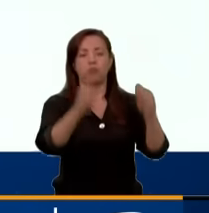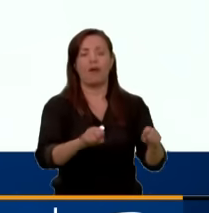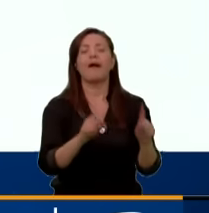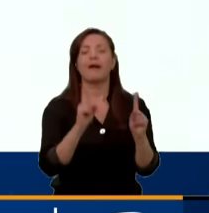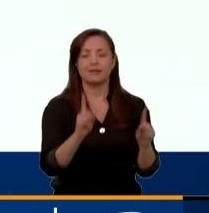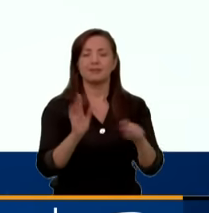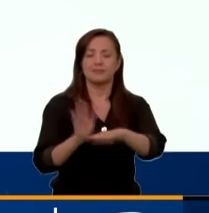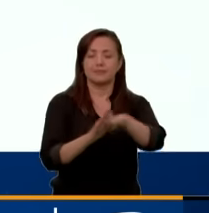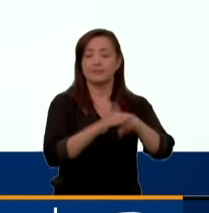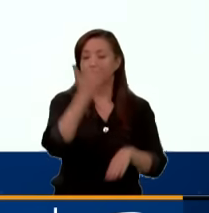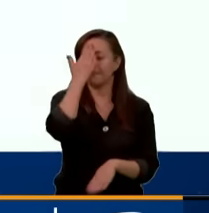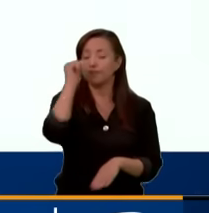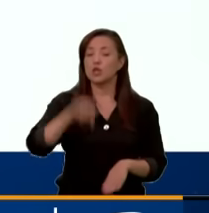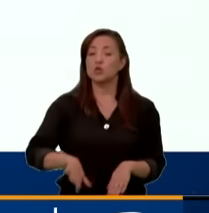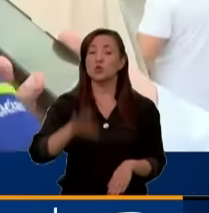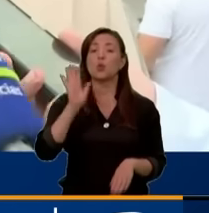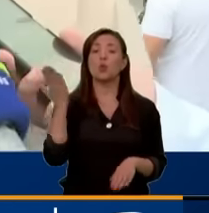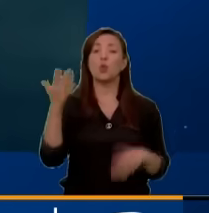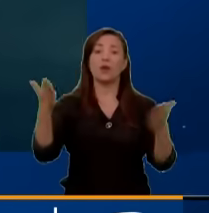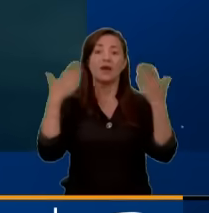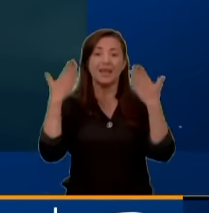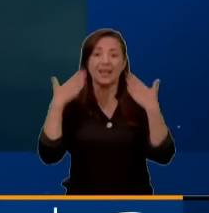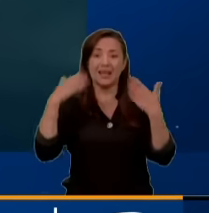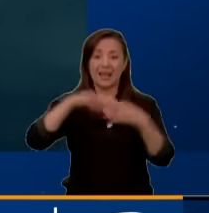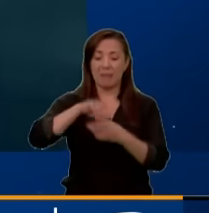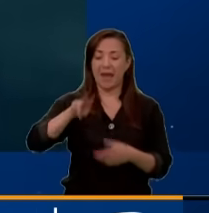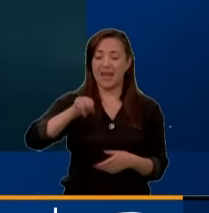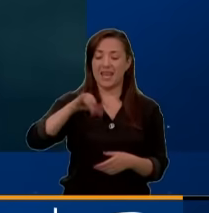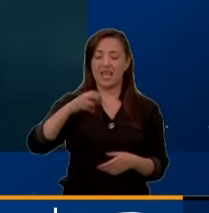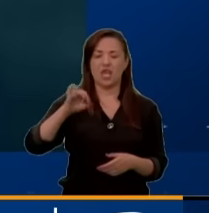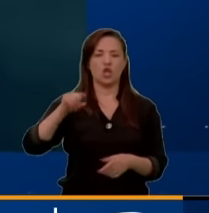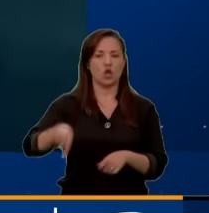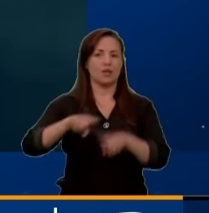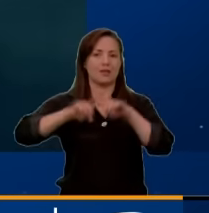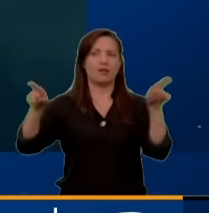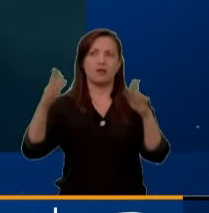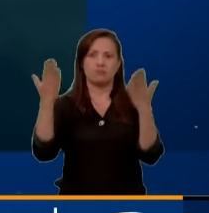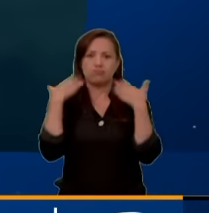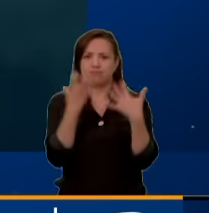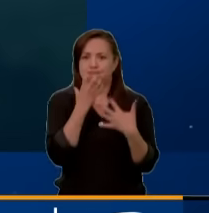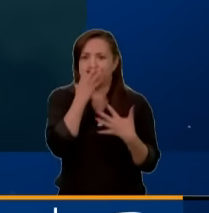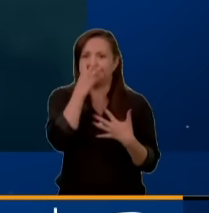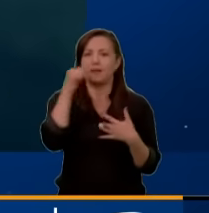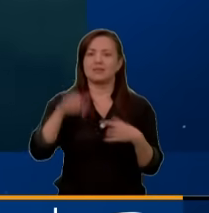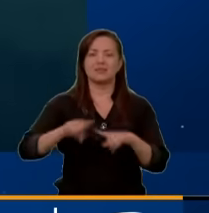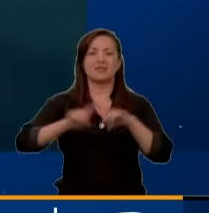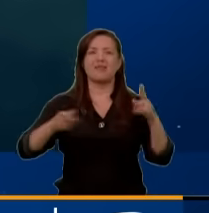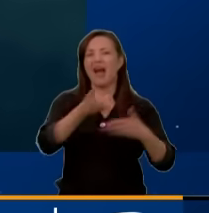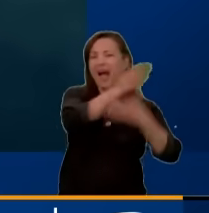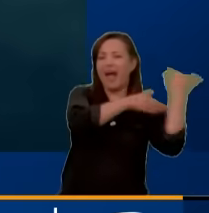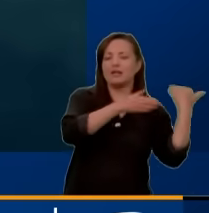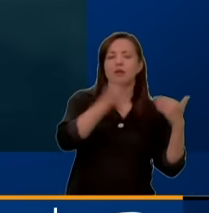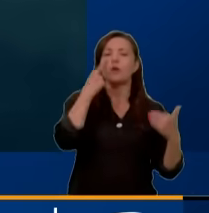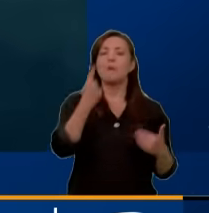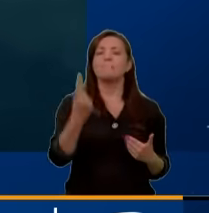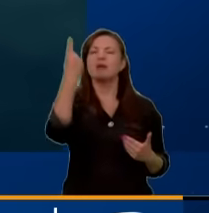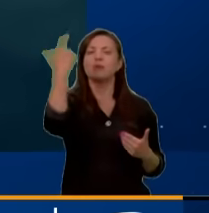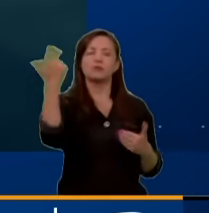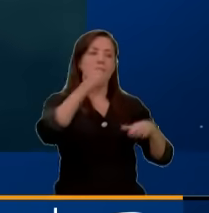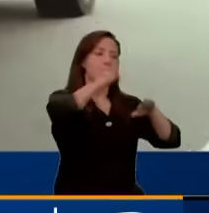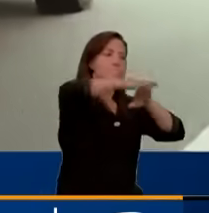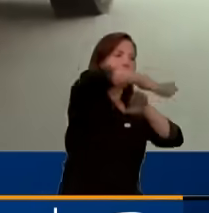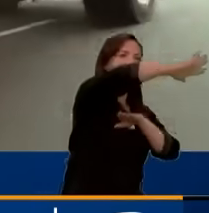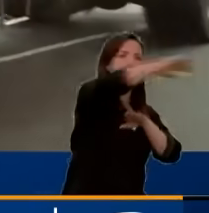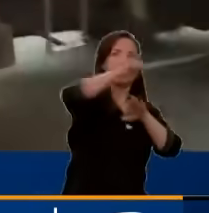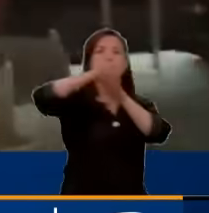que este fenómeno del Niño es distinto a los demás porque es la primera vez en la historia que los dos océanos se van a calentar, el Océano